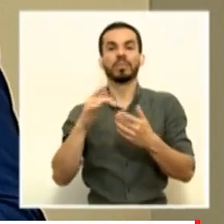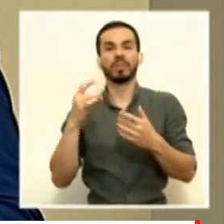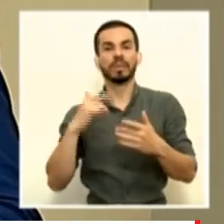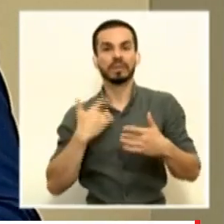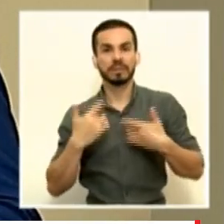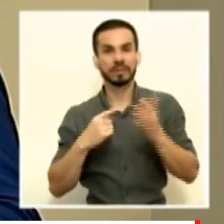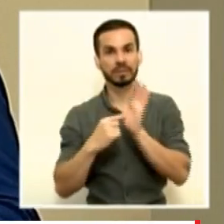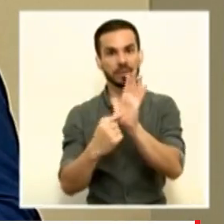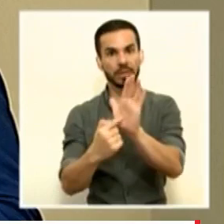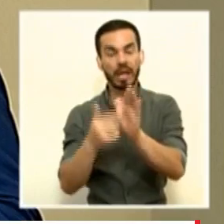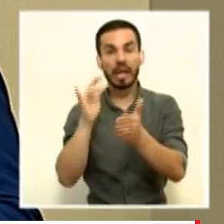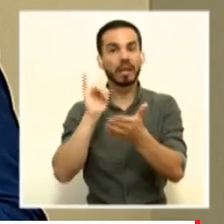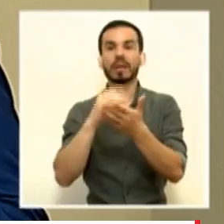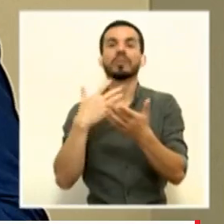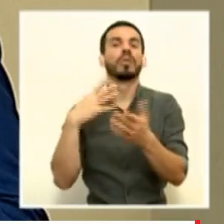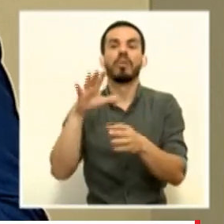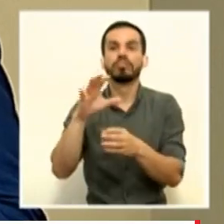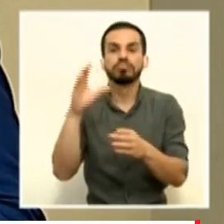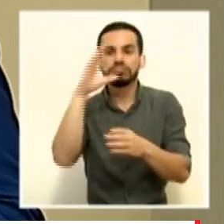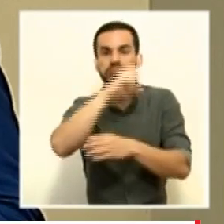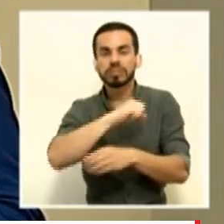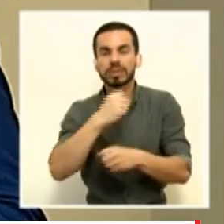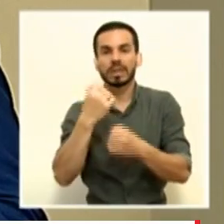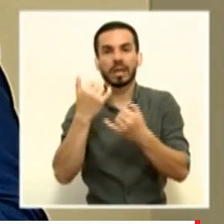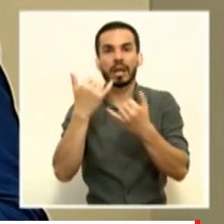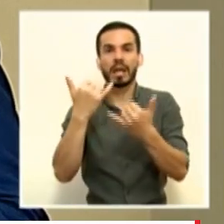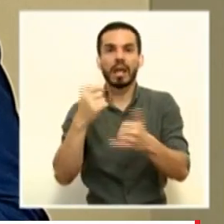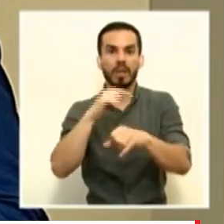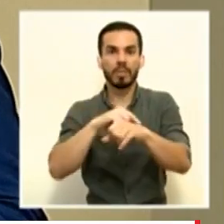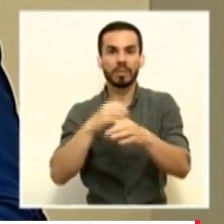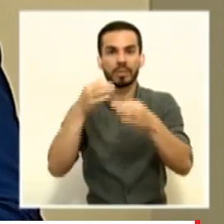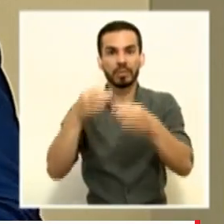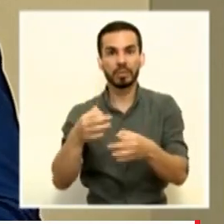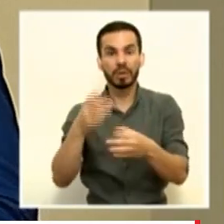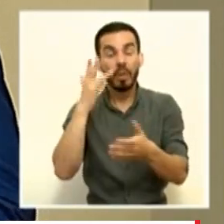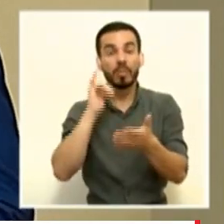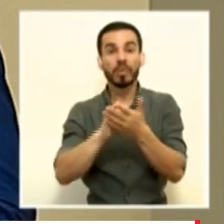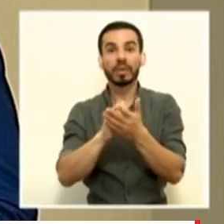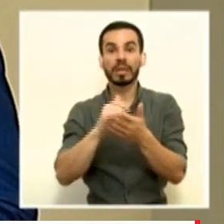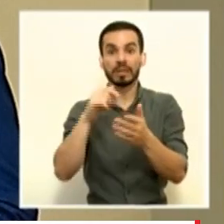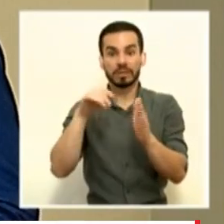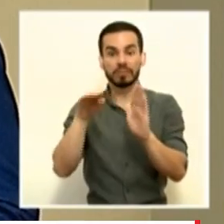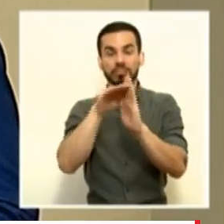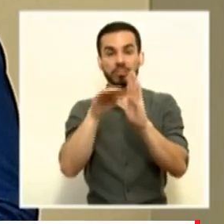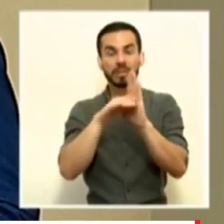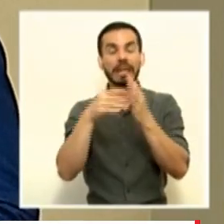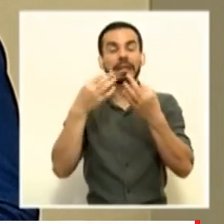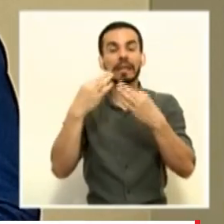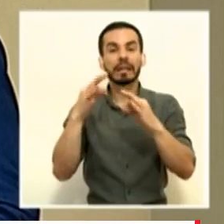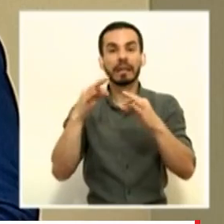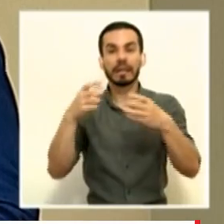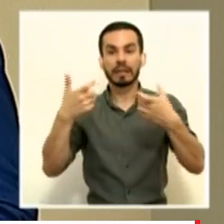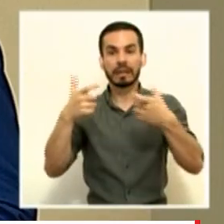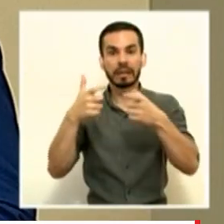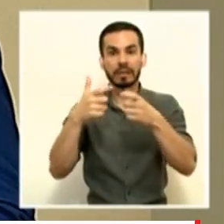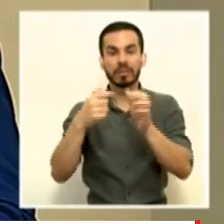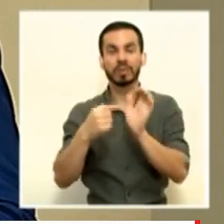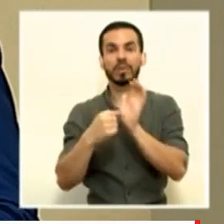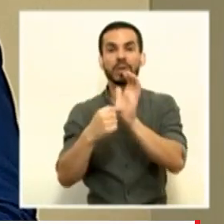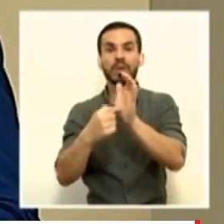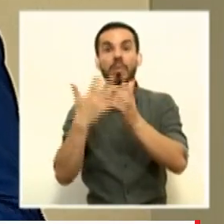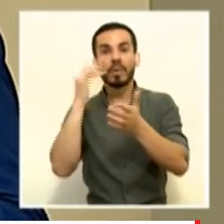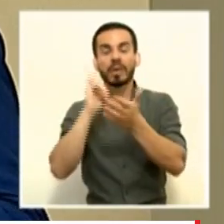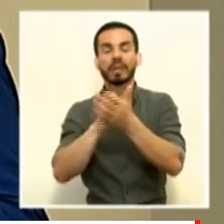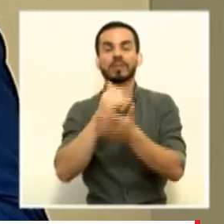que no necesariamente se captan oportunamente. Y por eso es que hacemos esta medida para tratar de disminuir las exposiciones. Por eso el